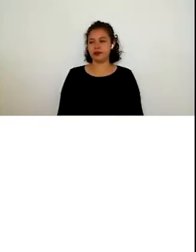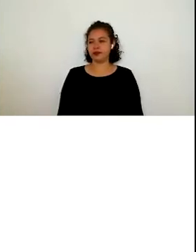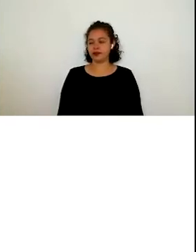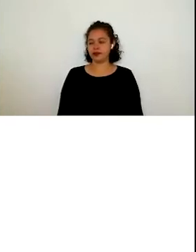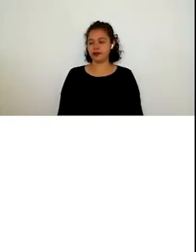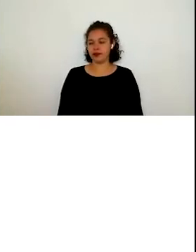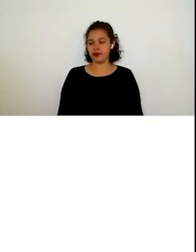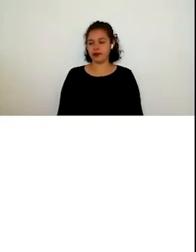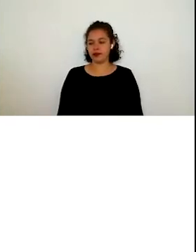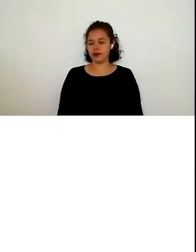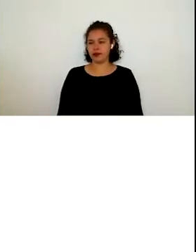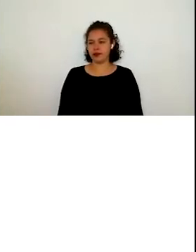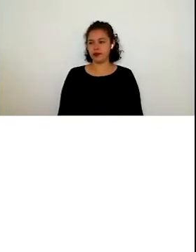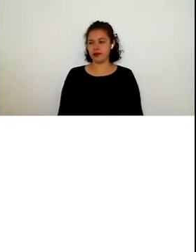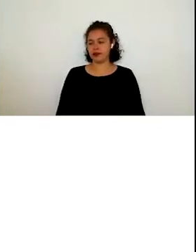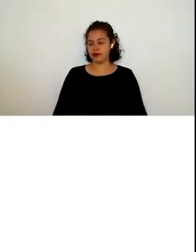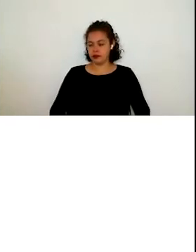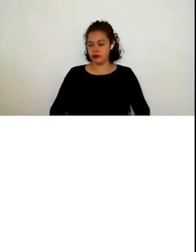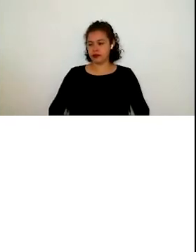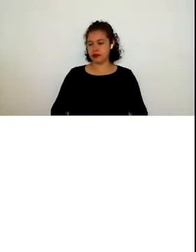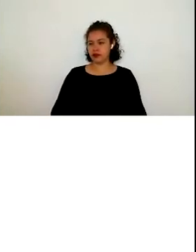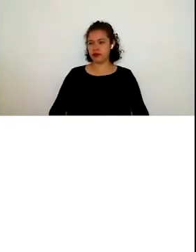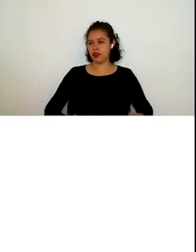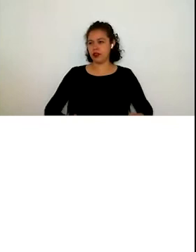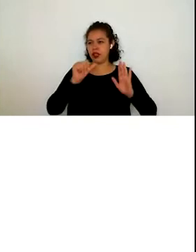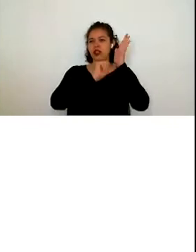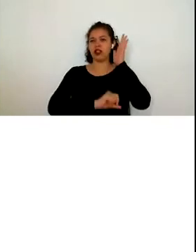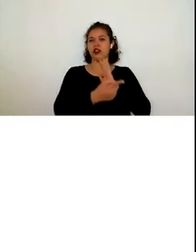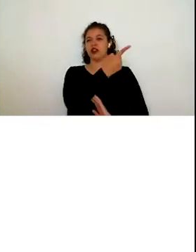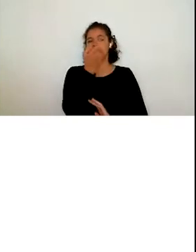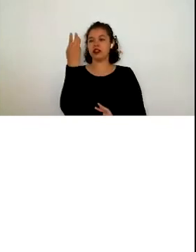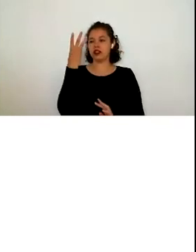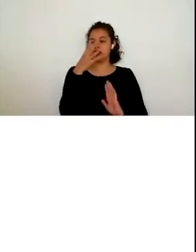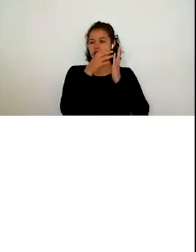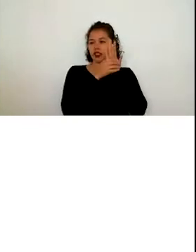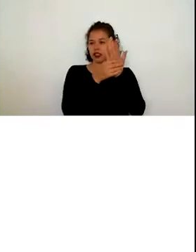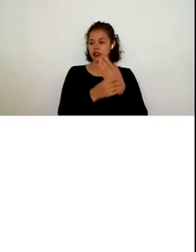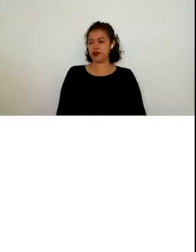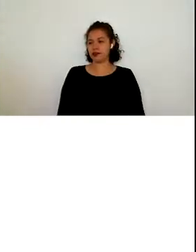Y también el artículo 103 menciona que